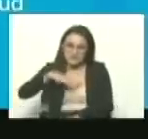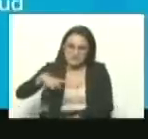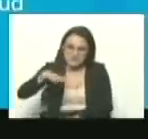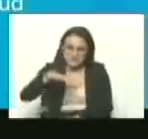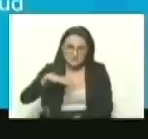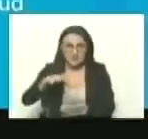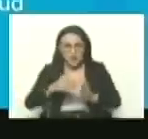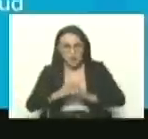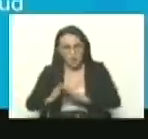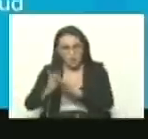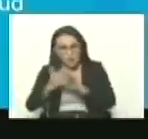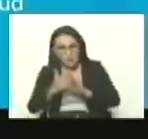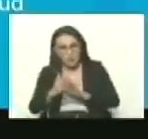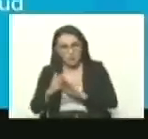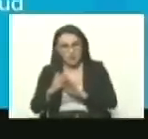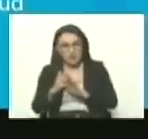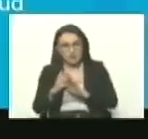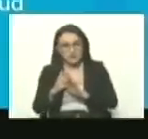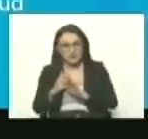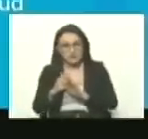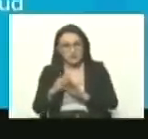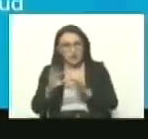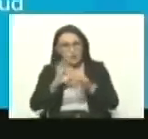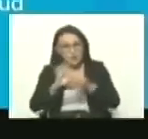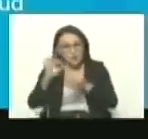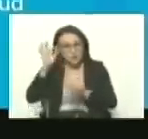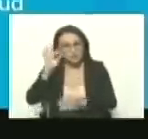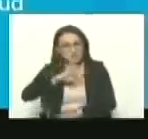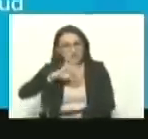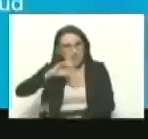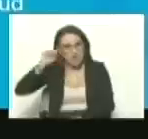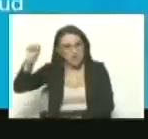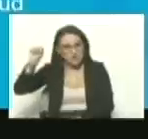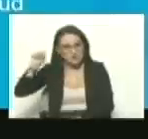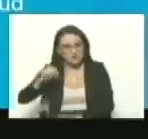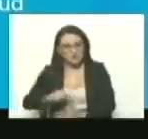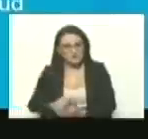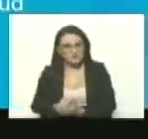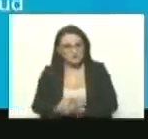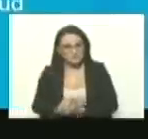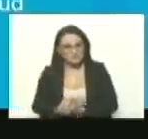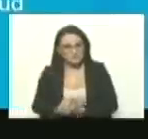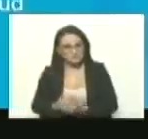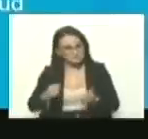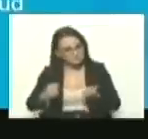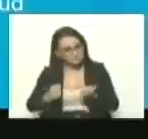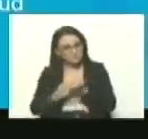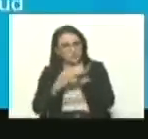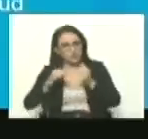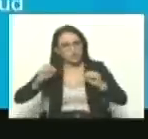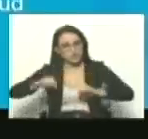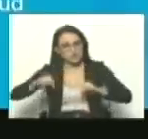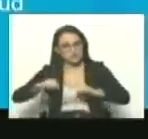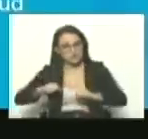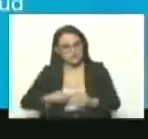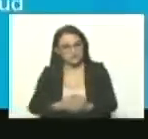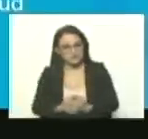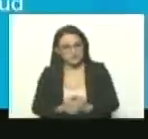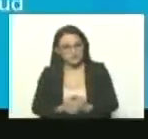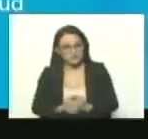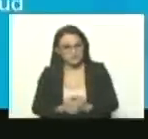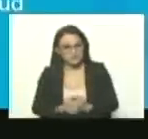la comuna de los Museos Unidos en Socialismo, aquí están los comités, están activados, mi